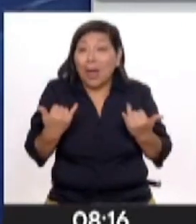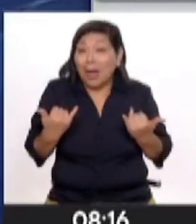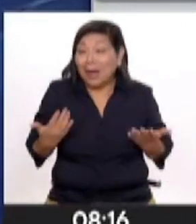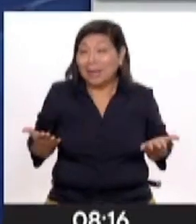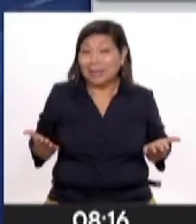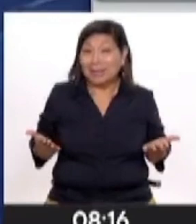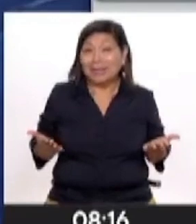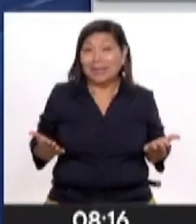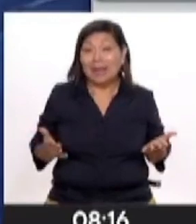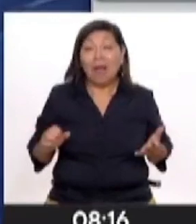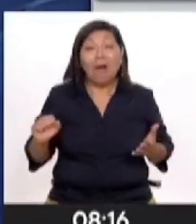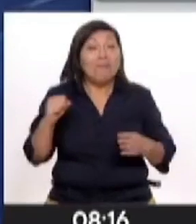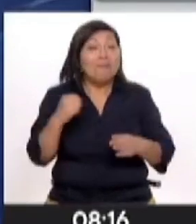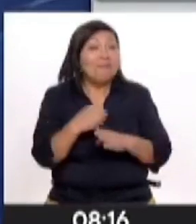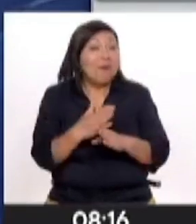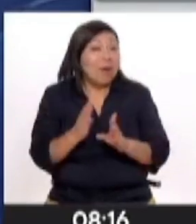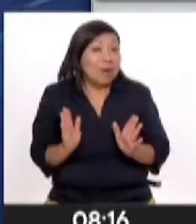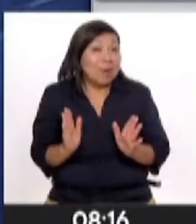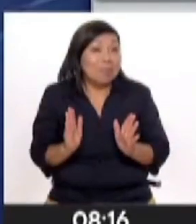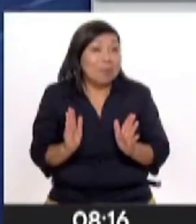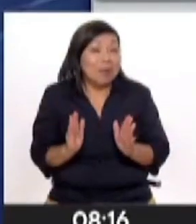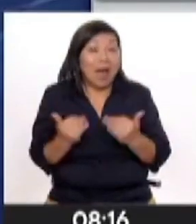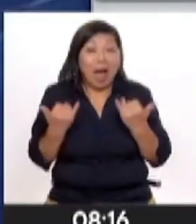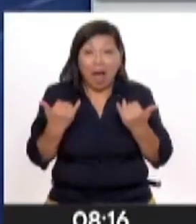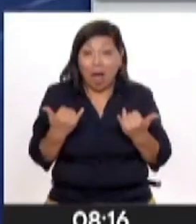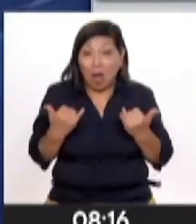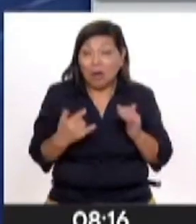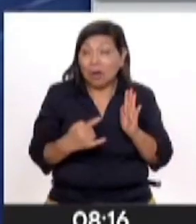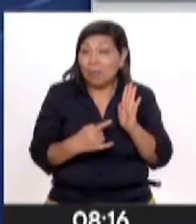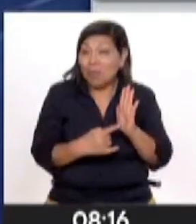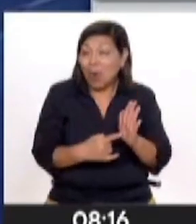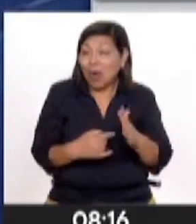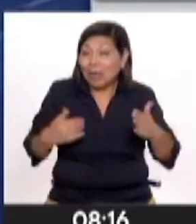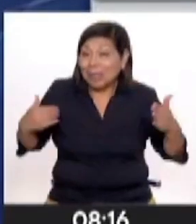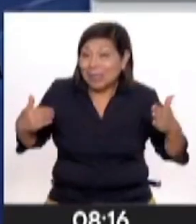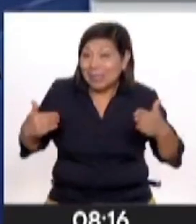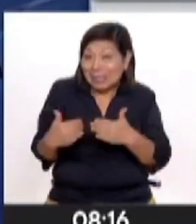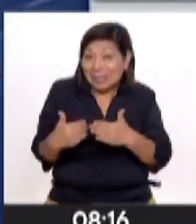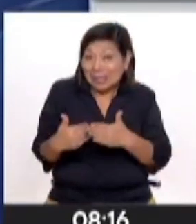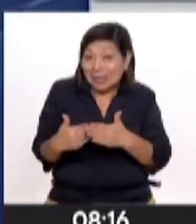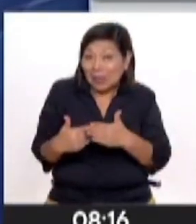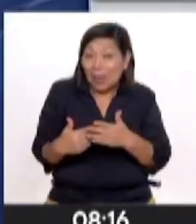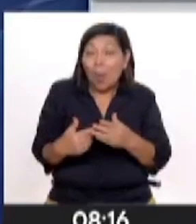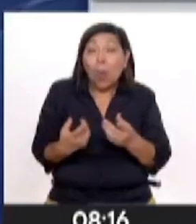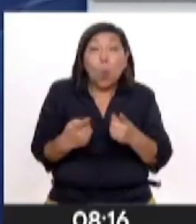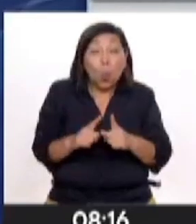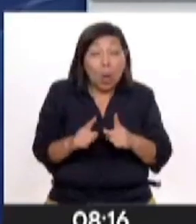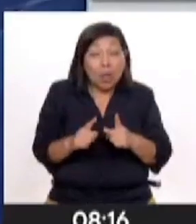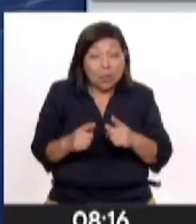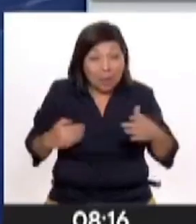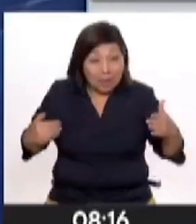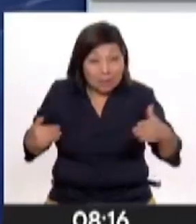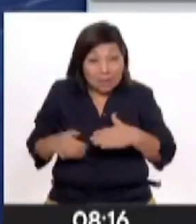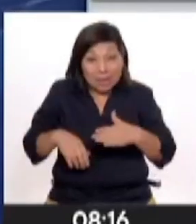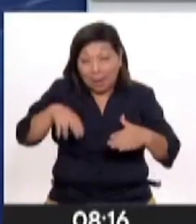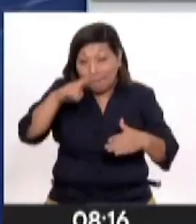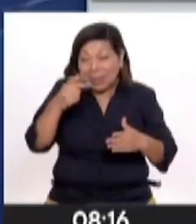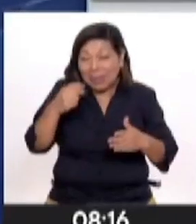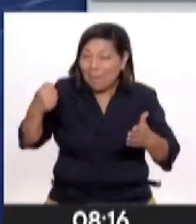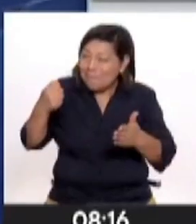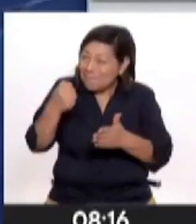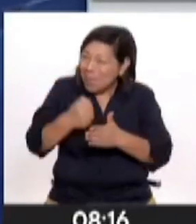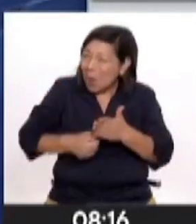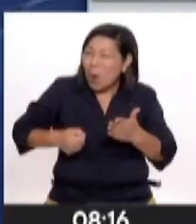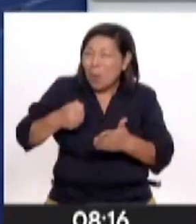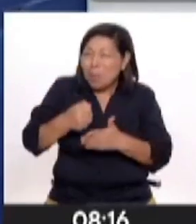porque el sistema, por así decirlo, la Dana que tenemos, está muy cercana a nuestro país. Cuando está muy cercana, tiende a golpear un poco